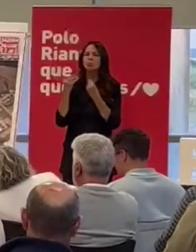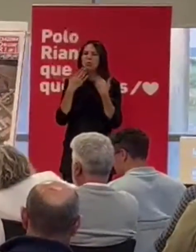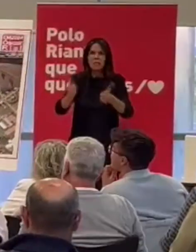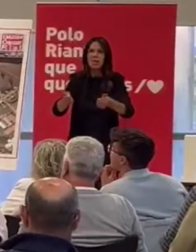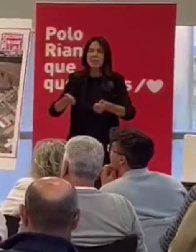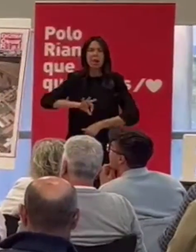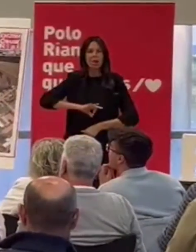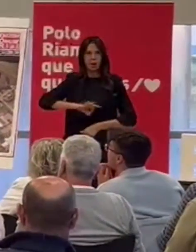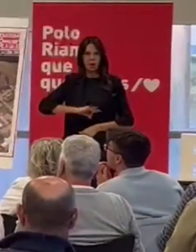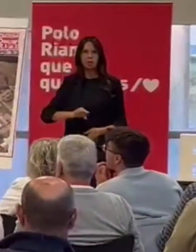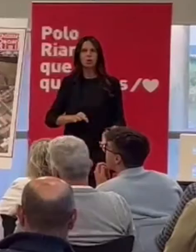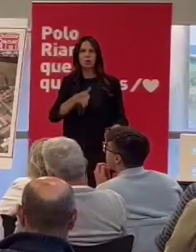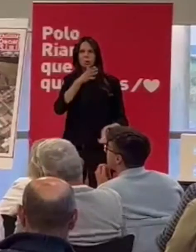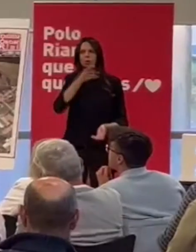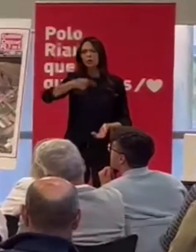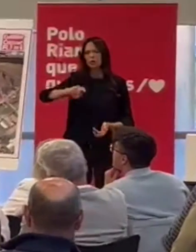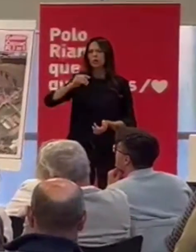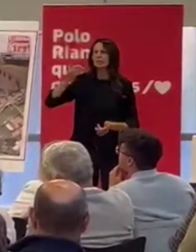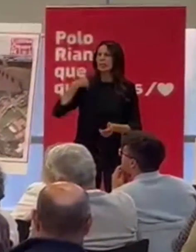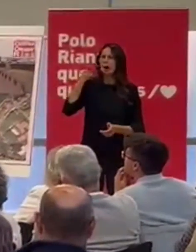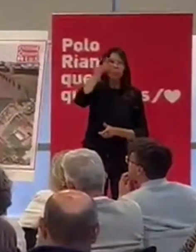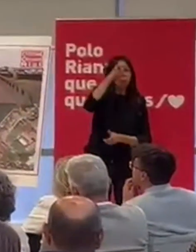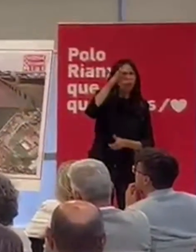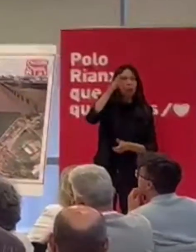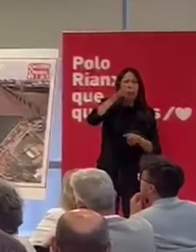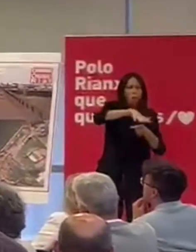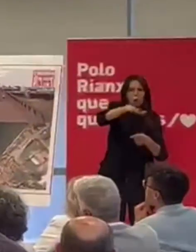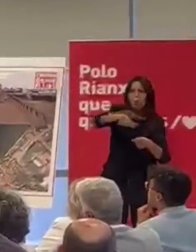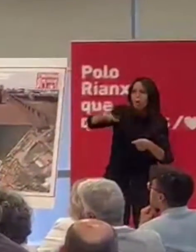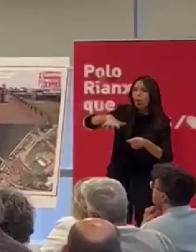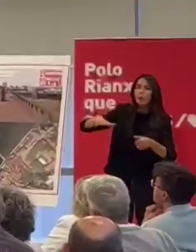moitísimas, porque xa fomos por todas as parroquias, por todas,